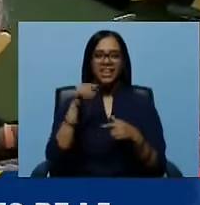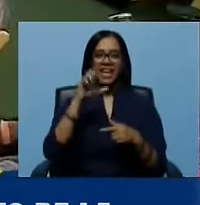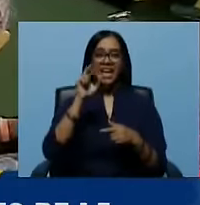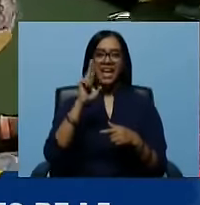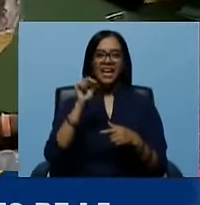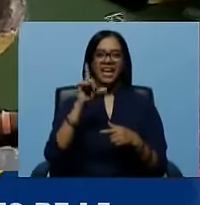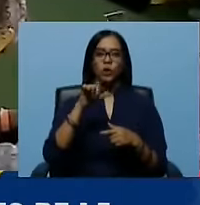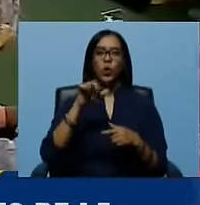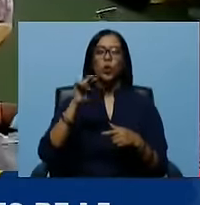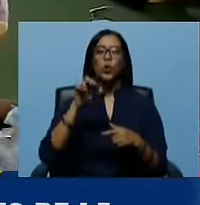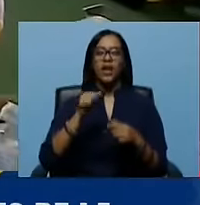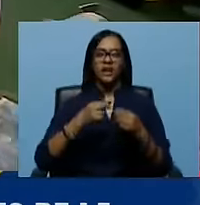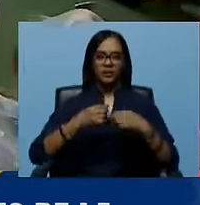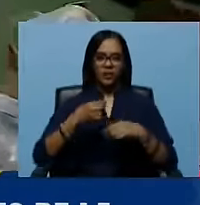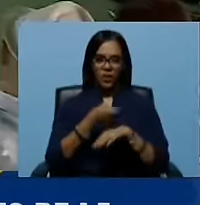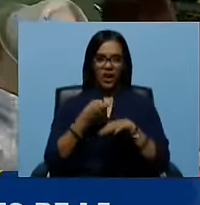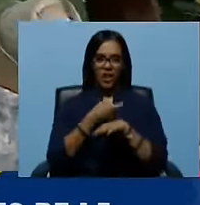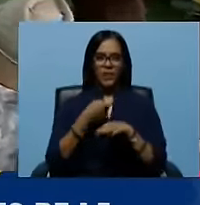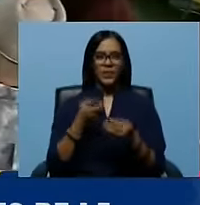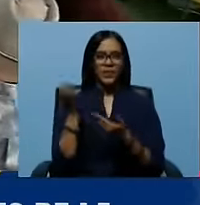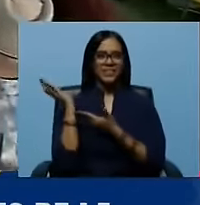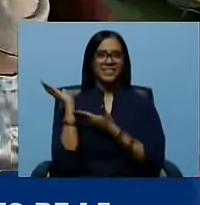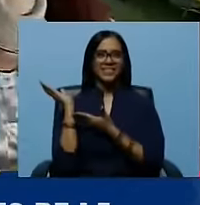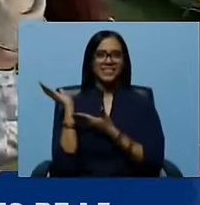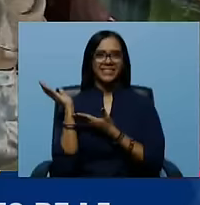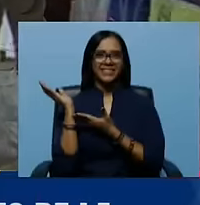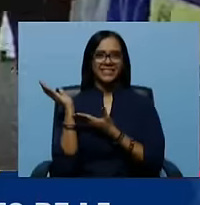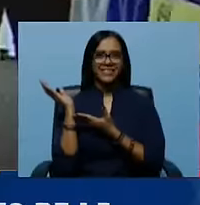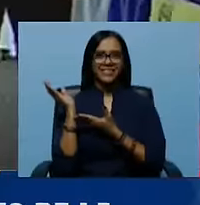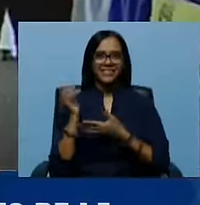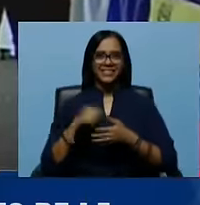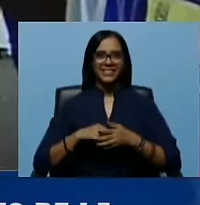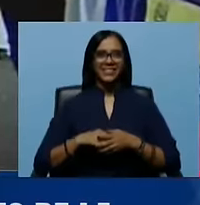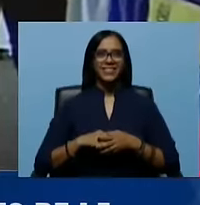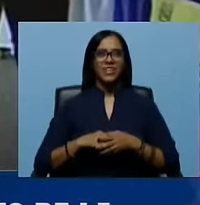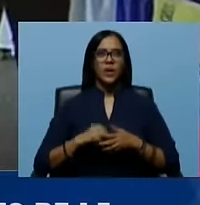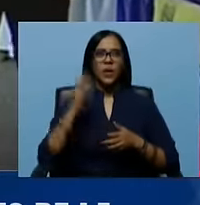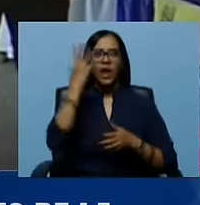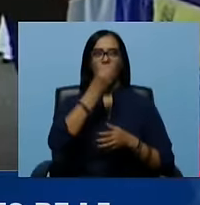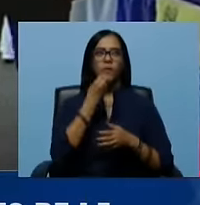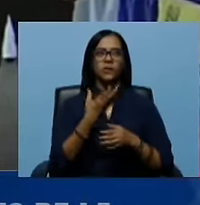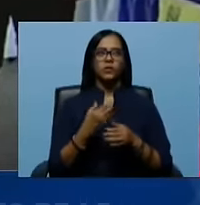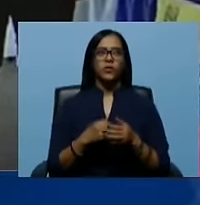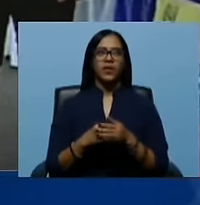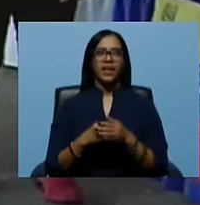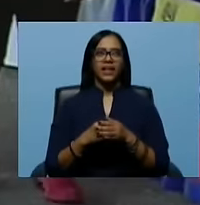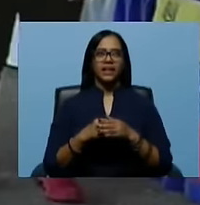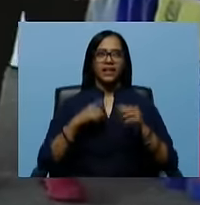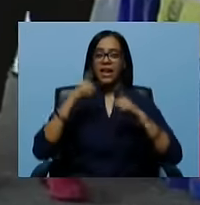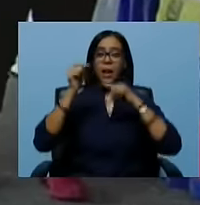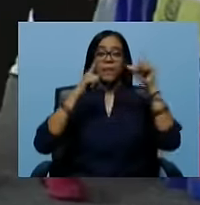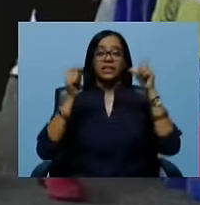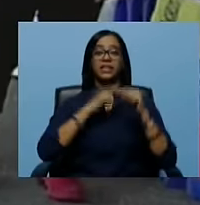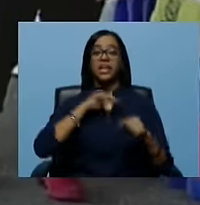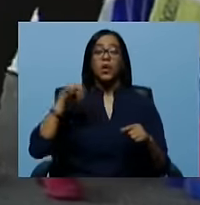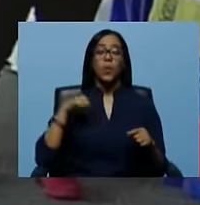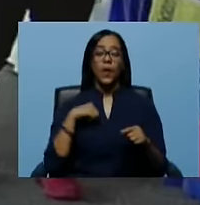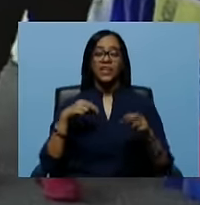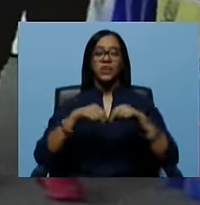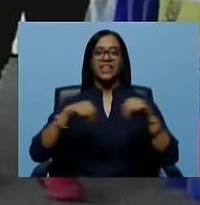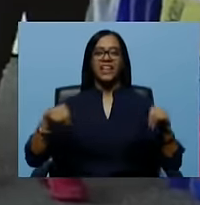Luna, gobernador del estado. Veamos. Adelante, Monagas. Con la hermosura y el esplendor de nuestro